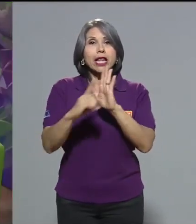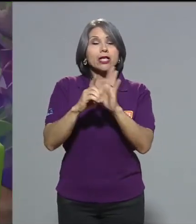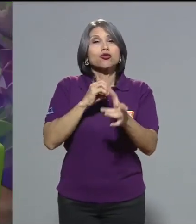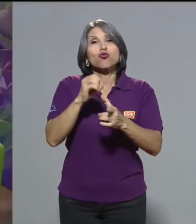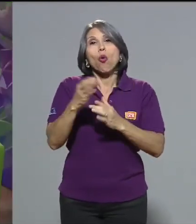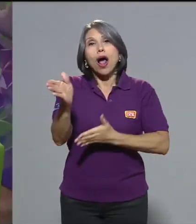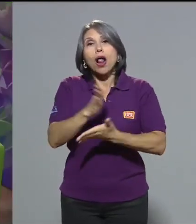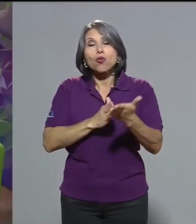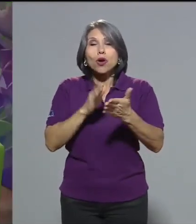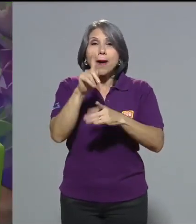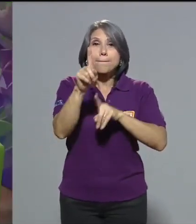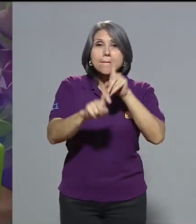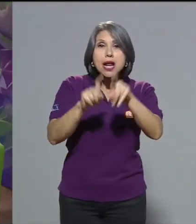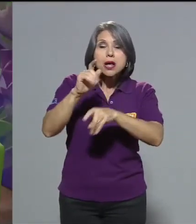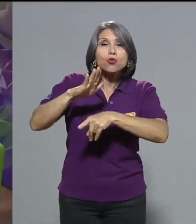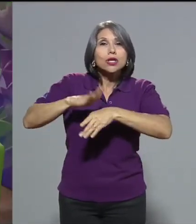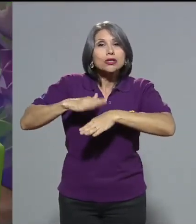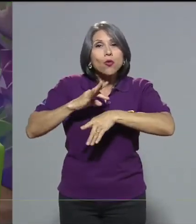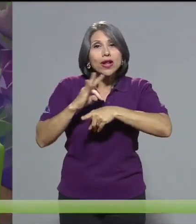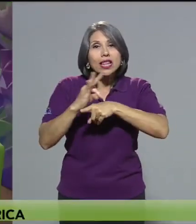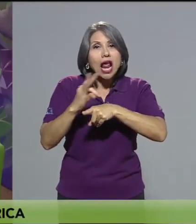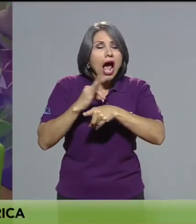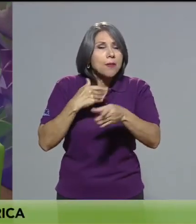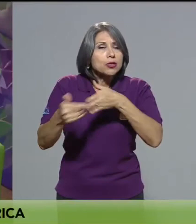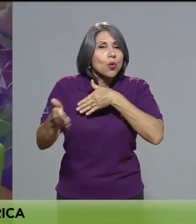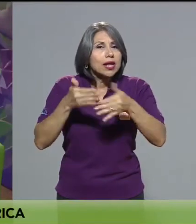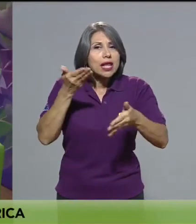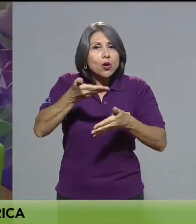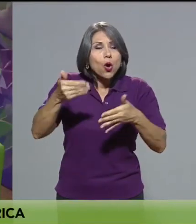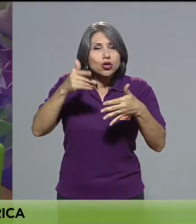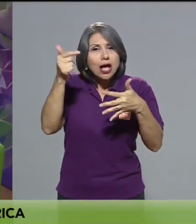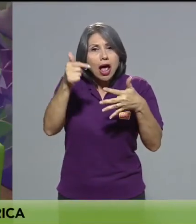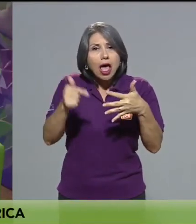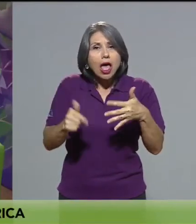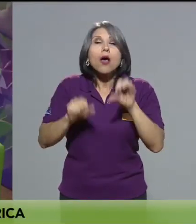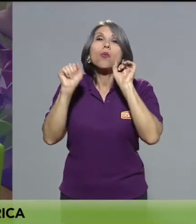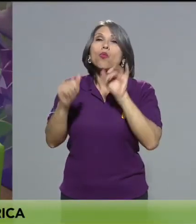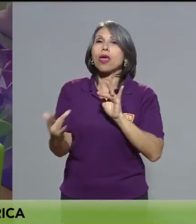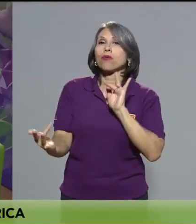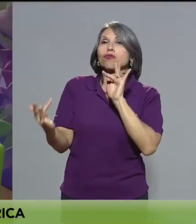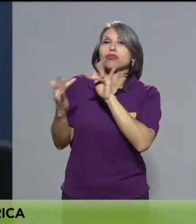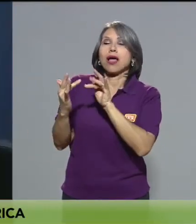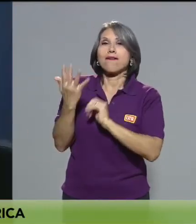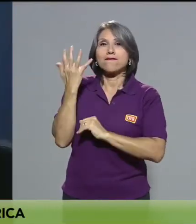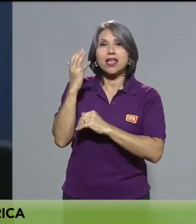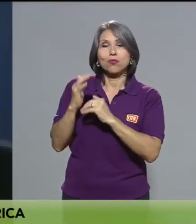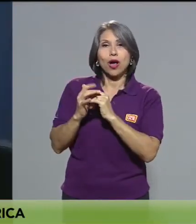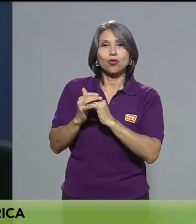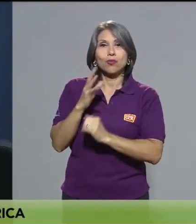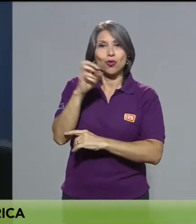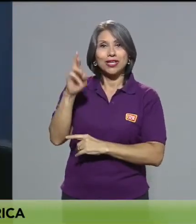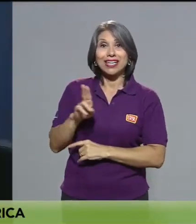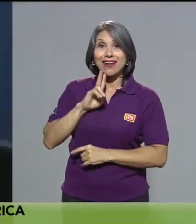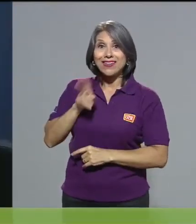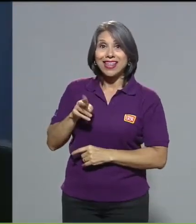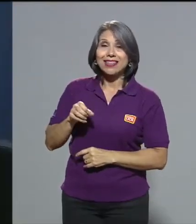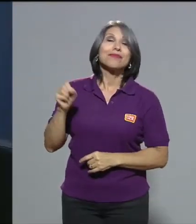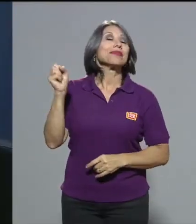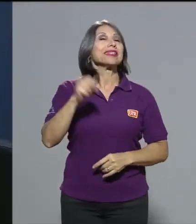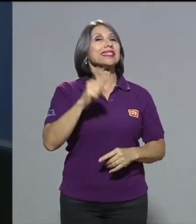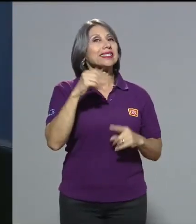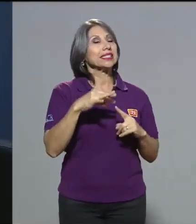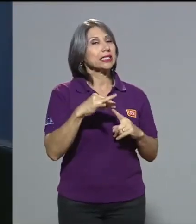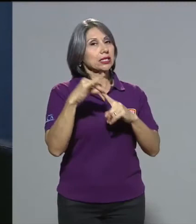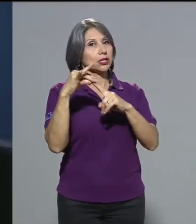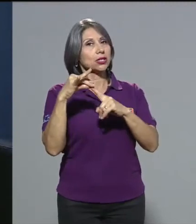sobre terapias y demás, pueden comunicarse a Facebook de Autismo Costa Rica, ¿verdad? Para ponerse en contacto con la asociación. Y sobre